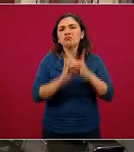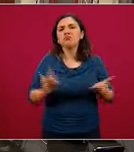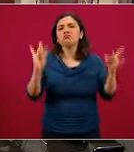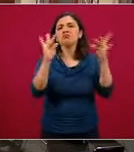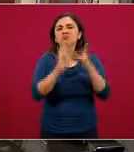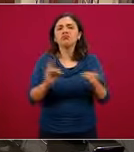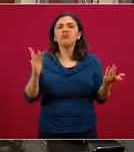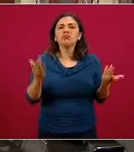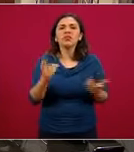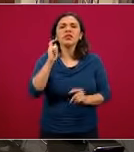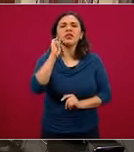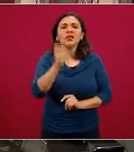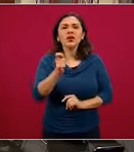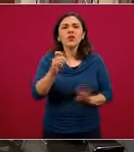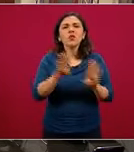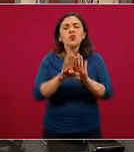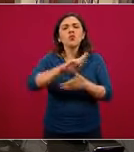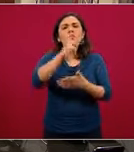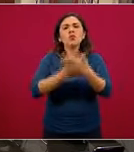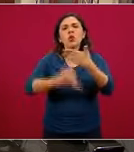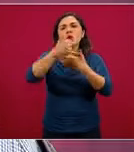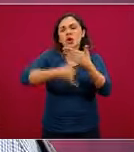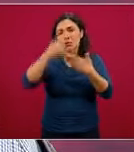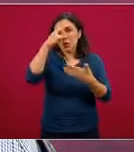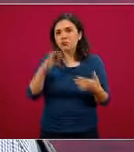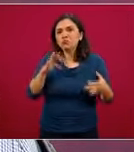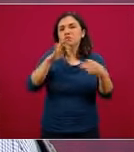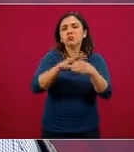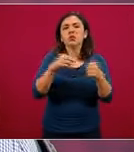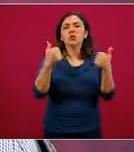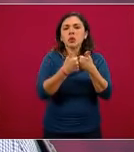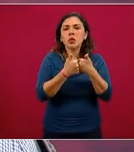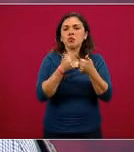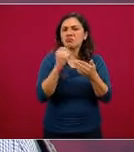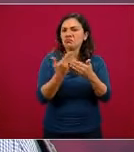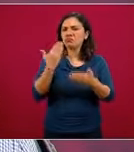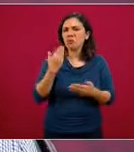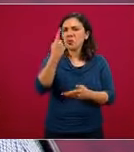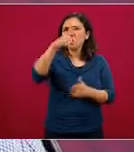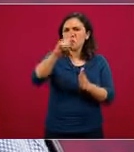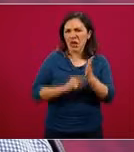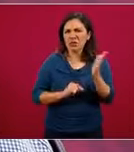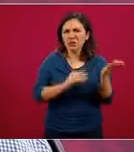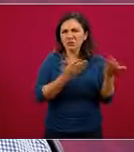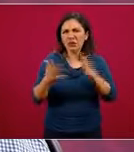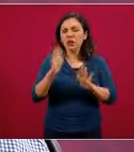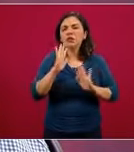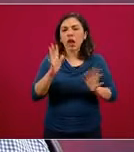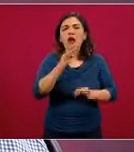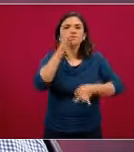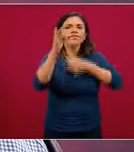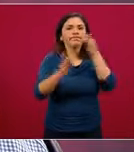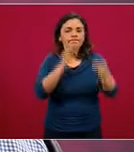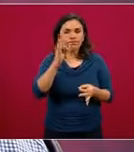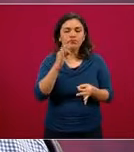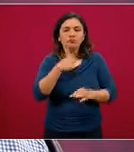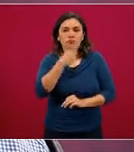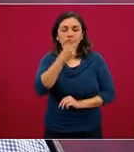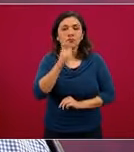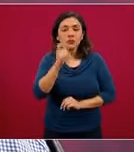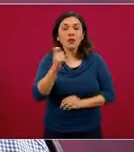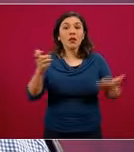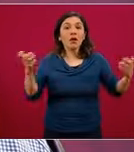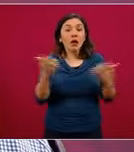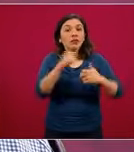a un proyecto de colaboración que ya hace como un poco más de un mes anunciábamos que se